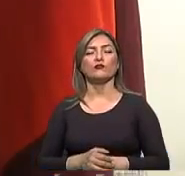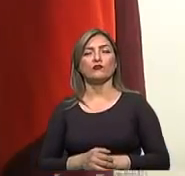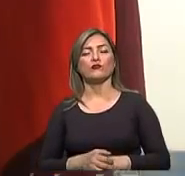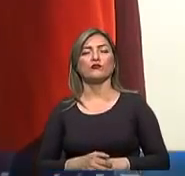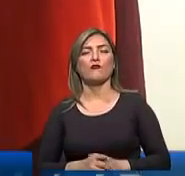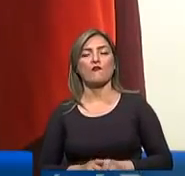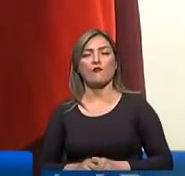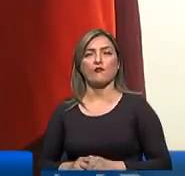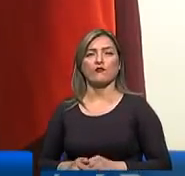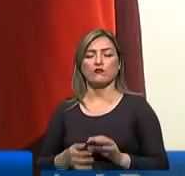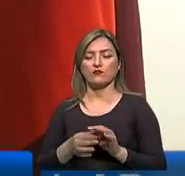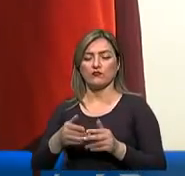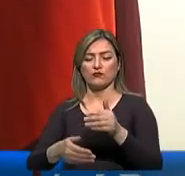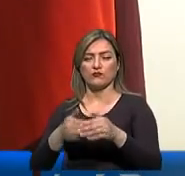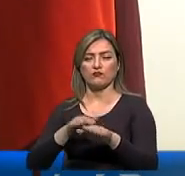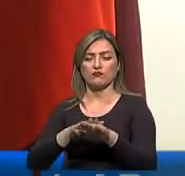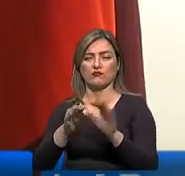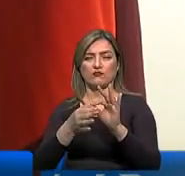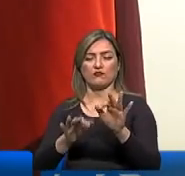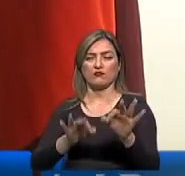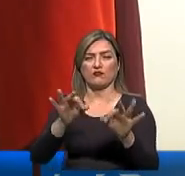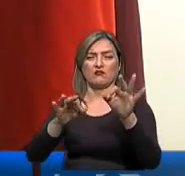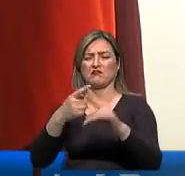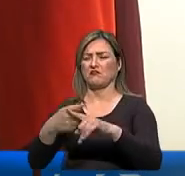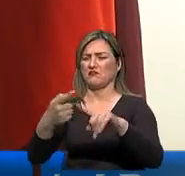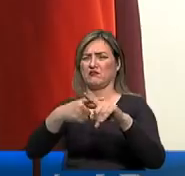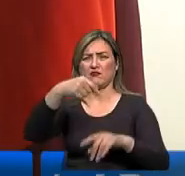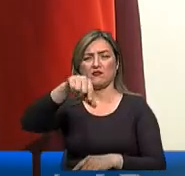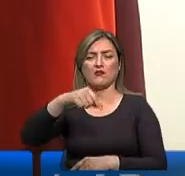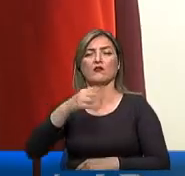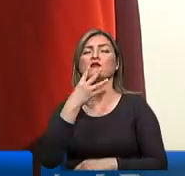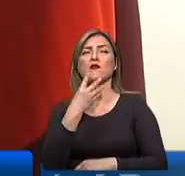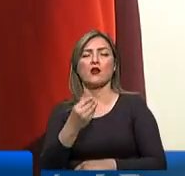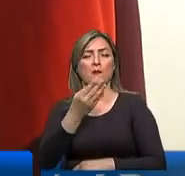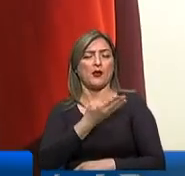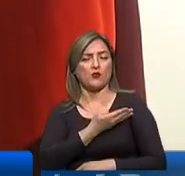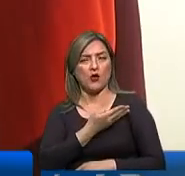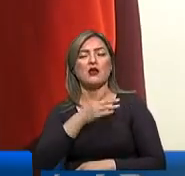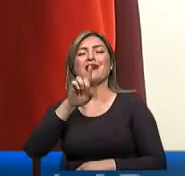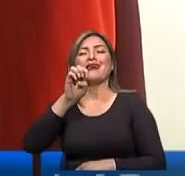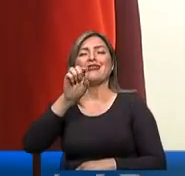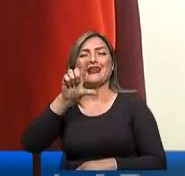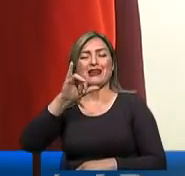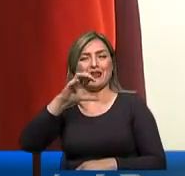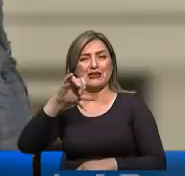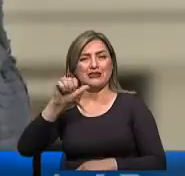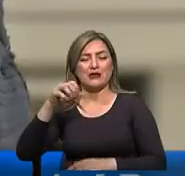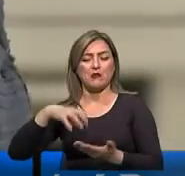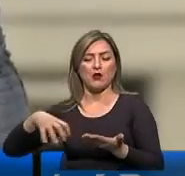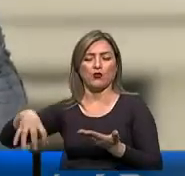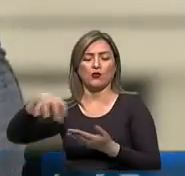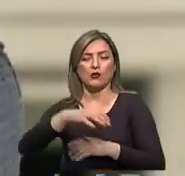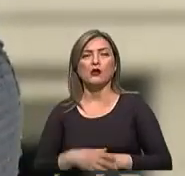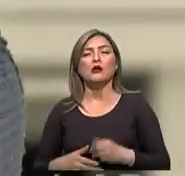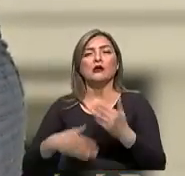en todo Quito, en diferentes zonas. Tenemos zona Quitumbe, Loyafaro, Manuela Sáenz, La Delicia, las parroquias. El